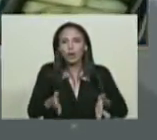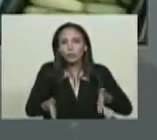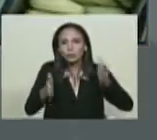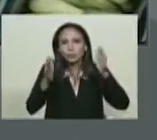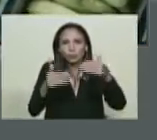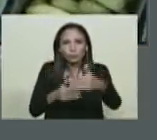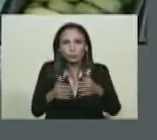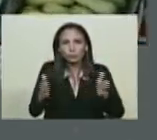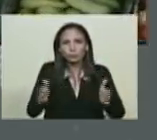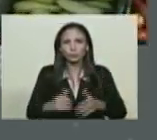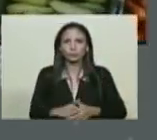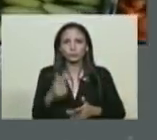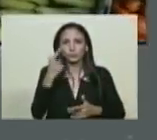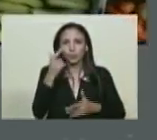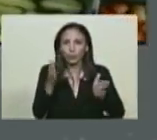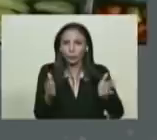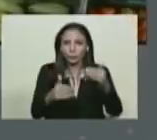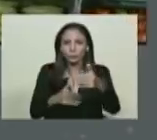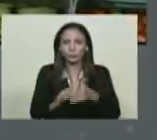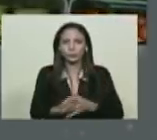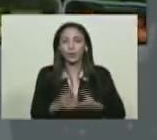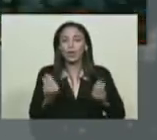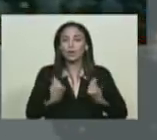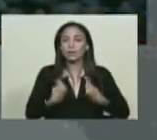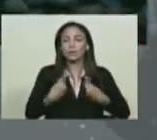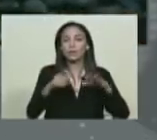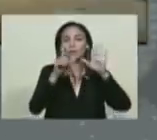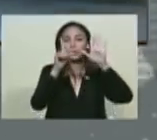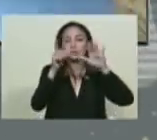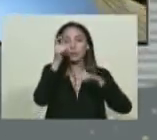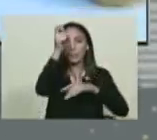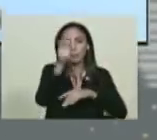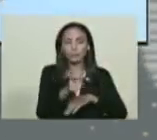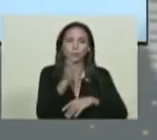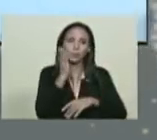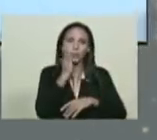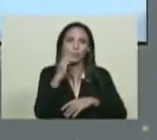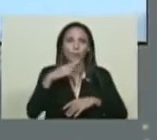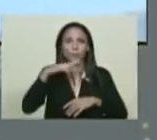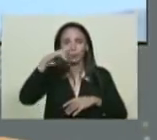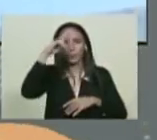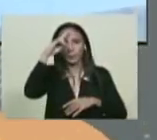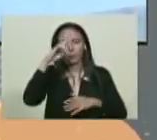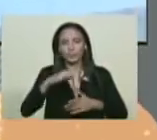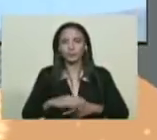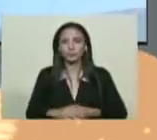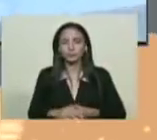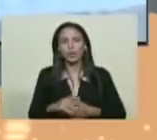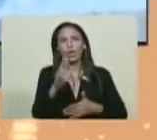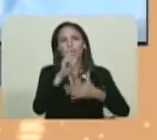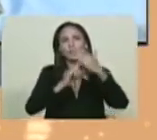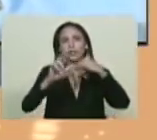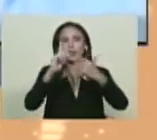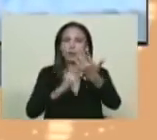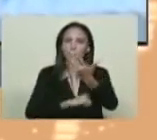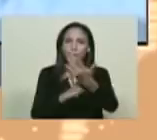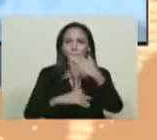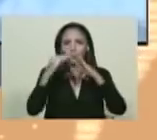apartamento. Ahí vivíamos 6 personas, mi papá, mi mamá, mis 3 hermanas